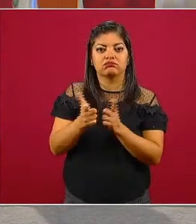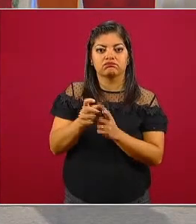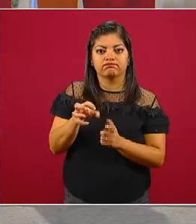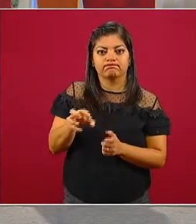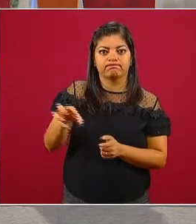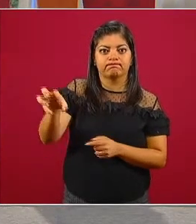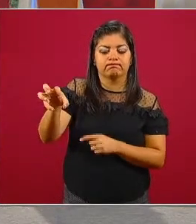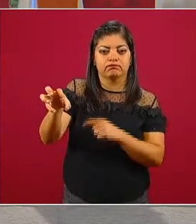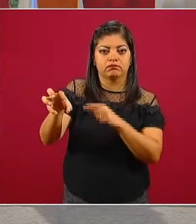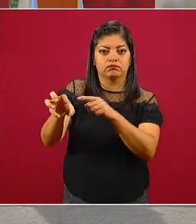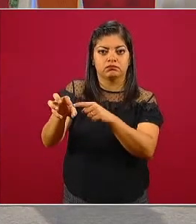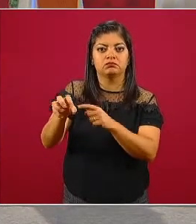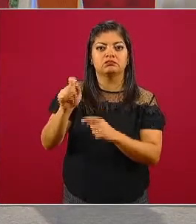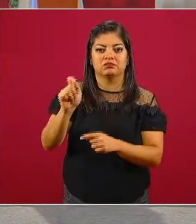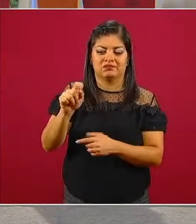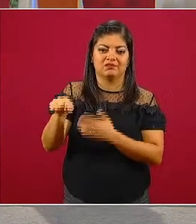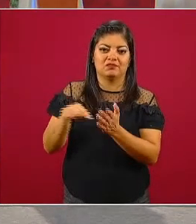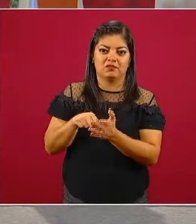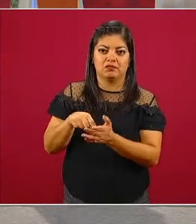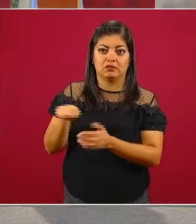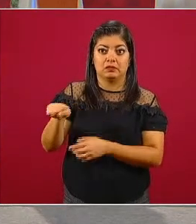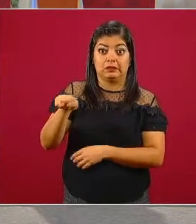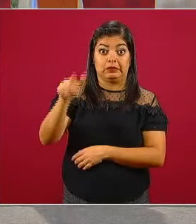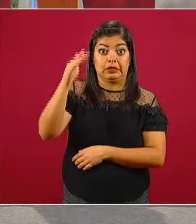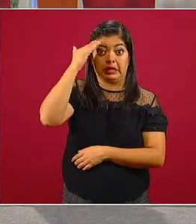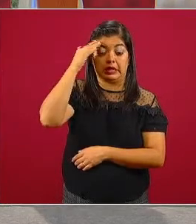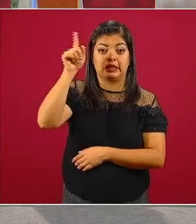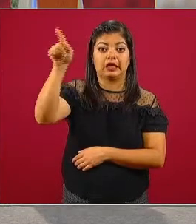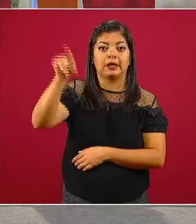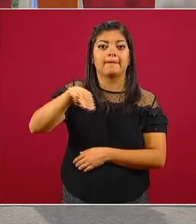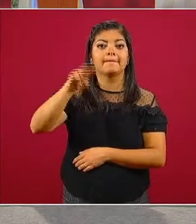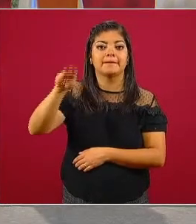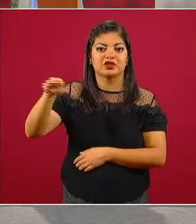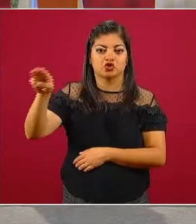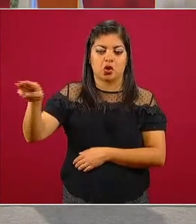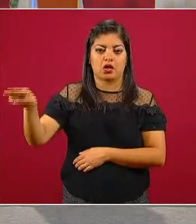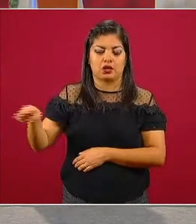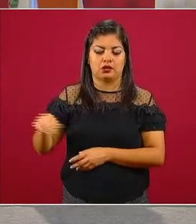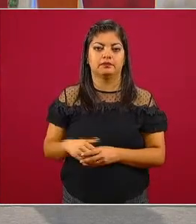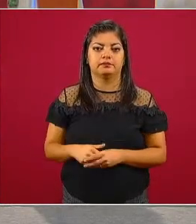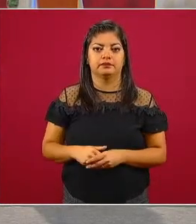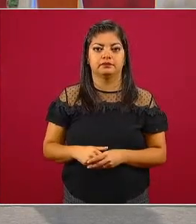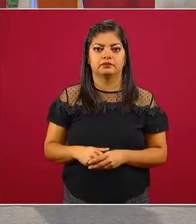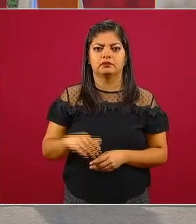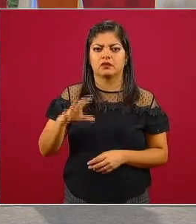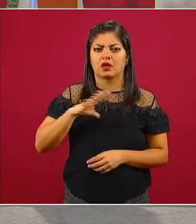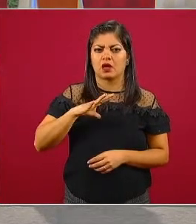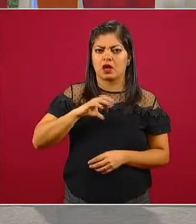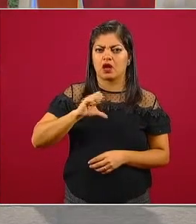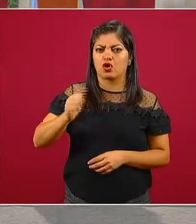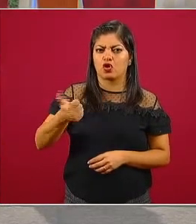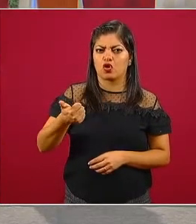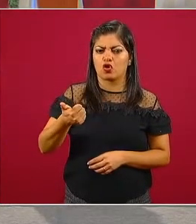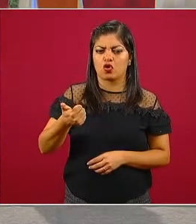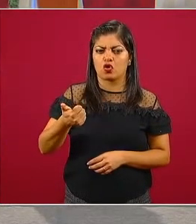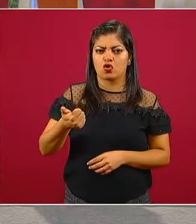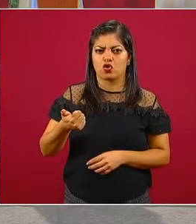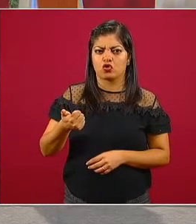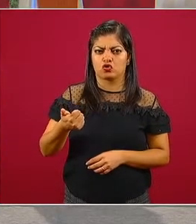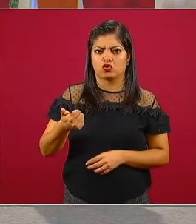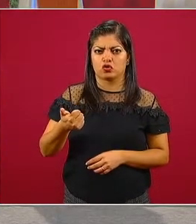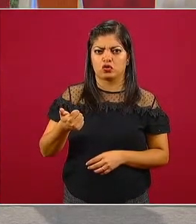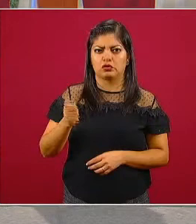este grupo, el Cartel Jalisco, en Michoacán. Hay una participación de